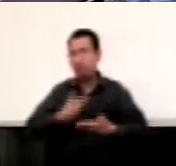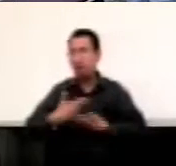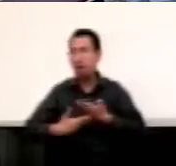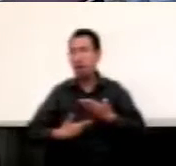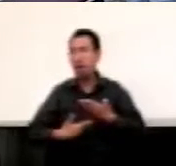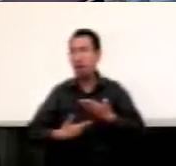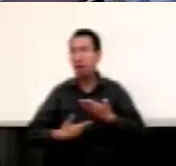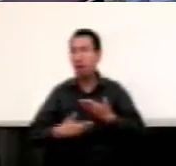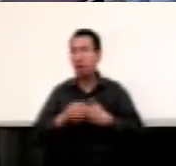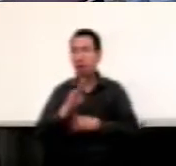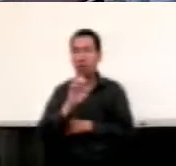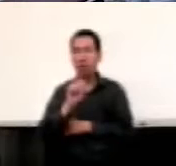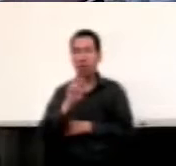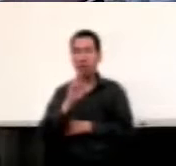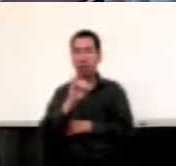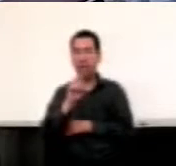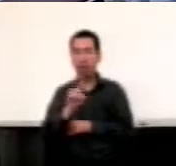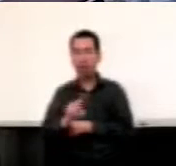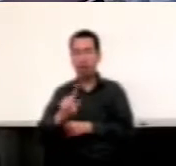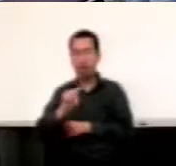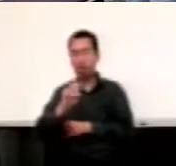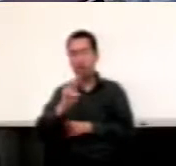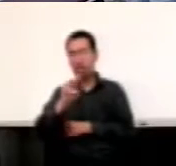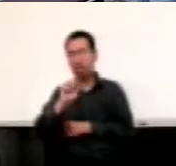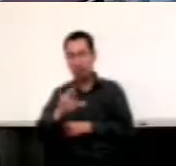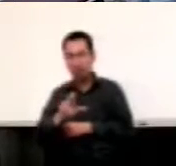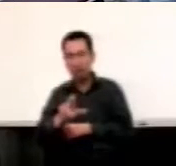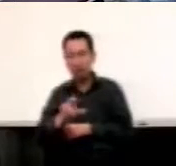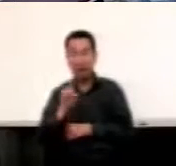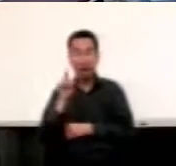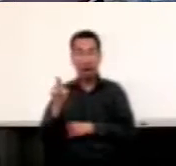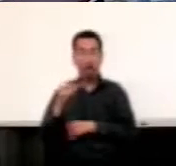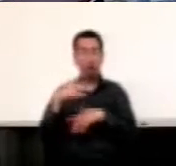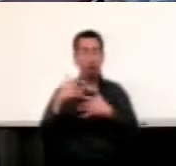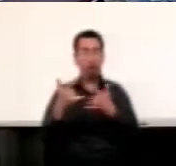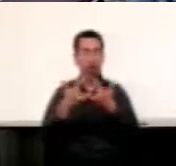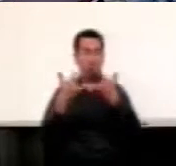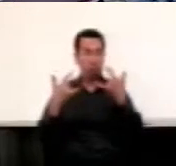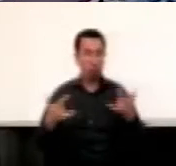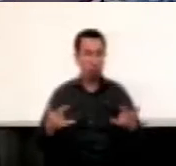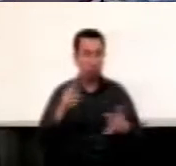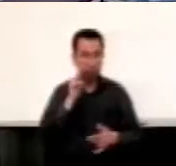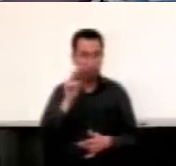consejera Beatriz Tobar, de quien voy a leer una breve síntesis curricular.